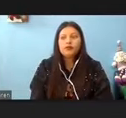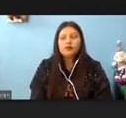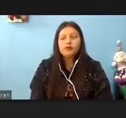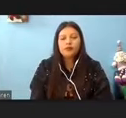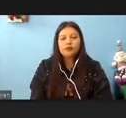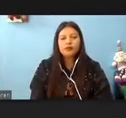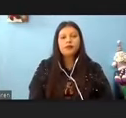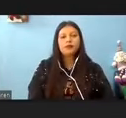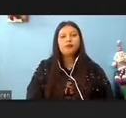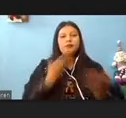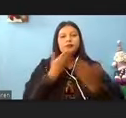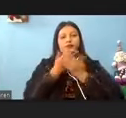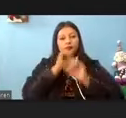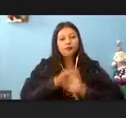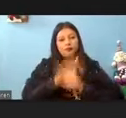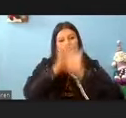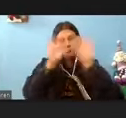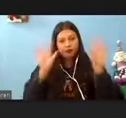Buenos días.